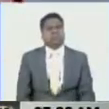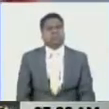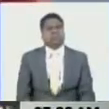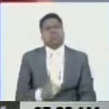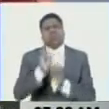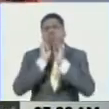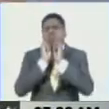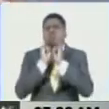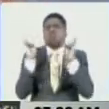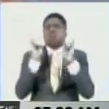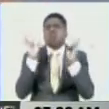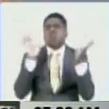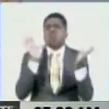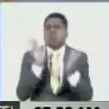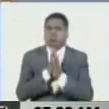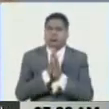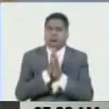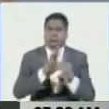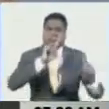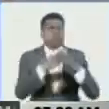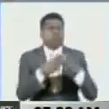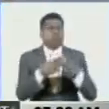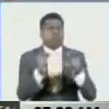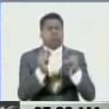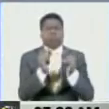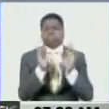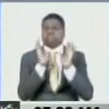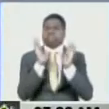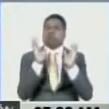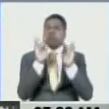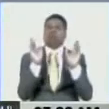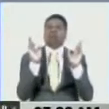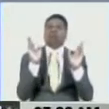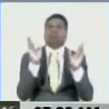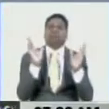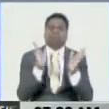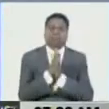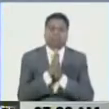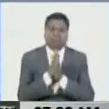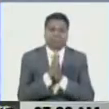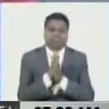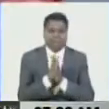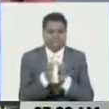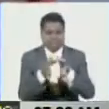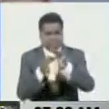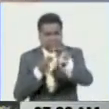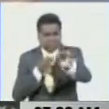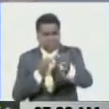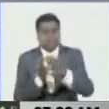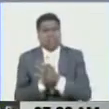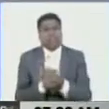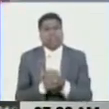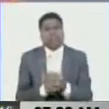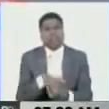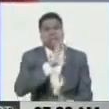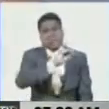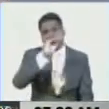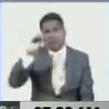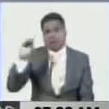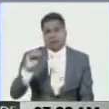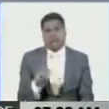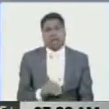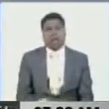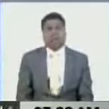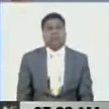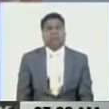entusiastas y optimista, más positiva y optimista que Sara Lee. Cuando comenzamos a convocarlo para reaccionar y